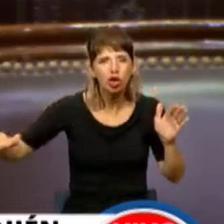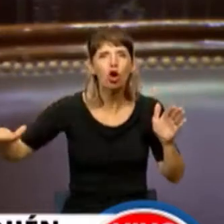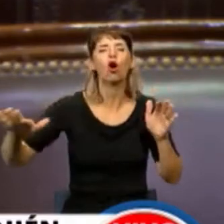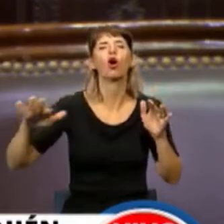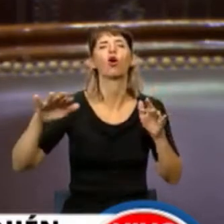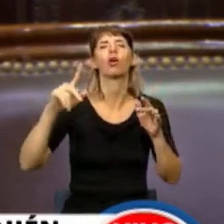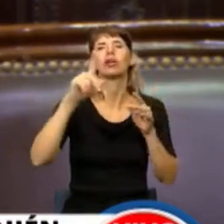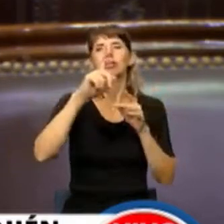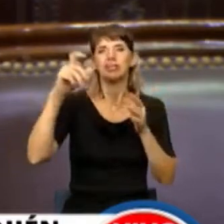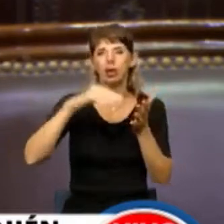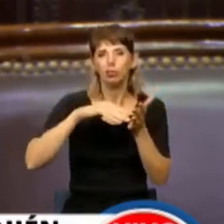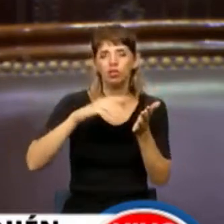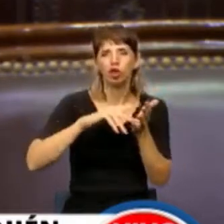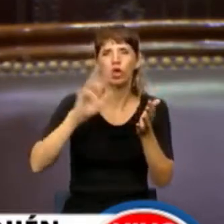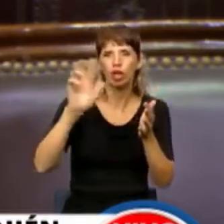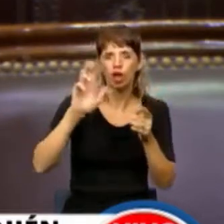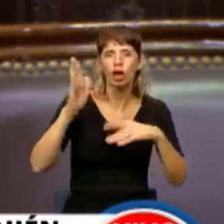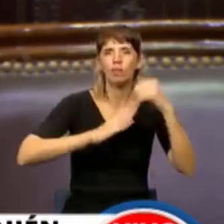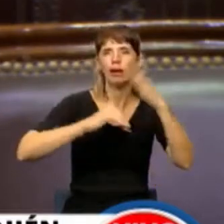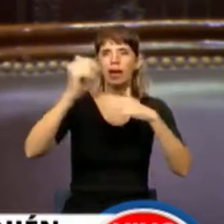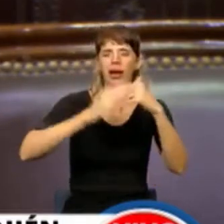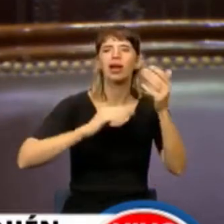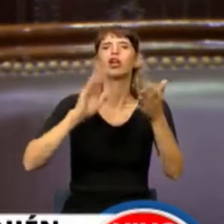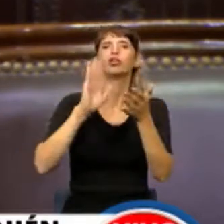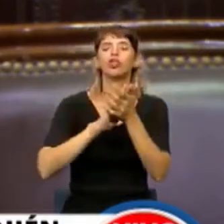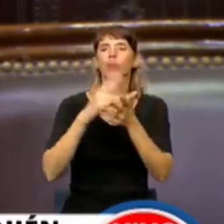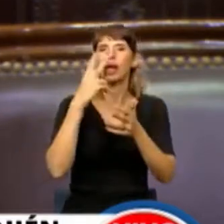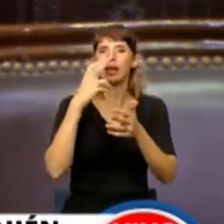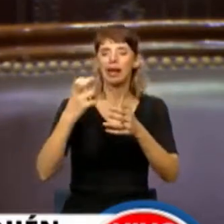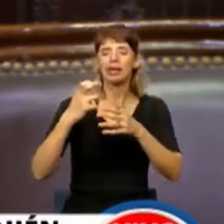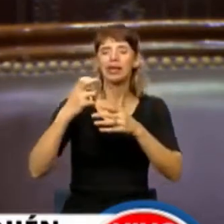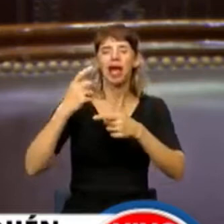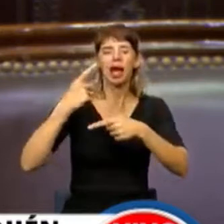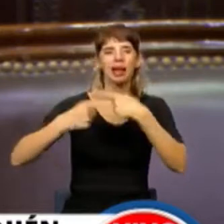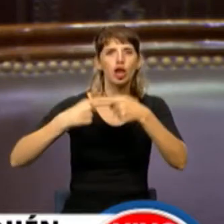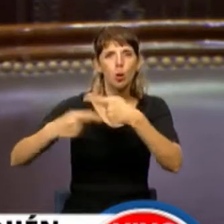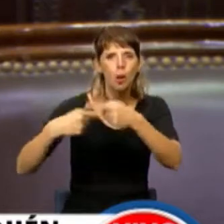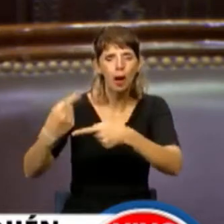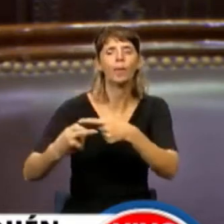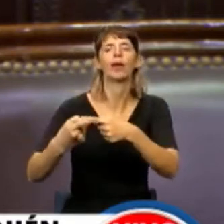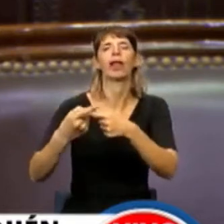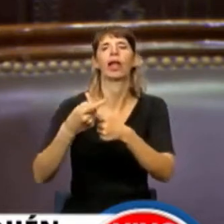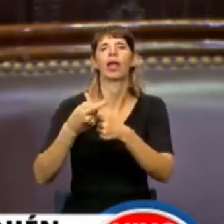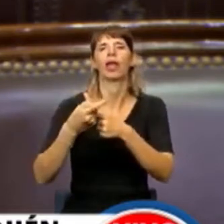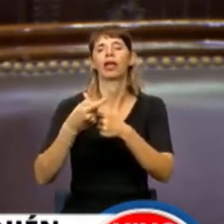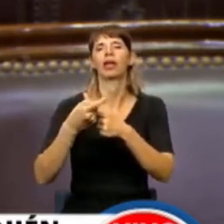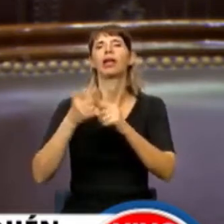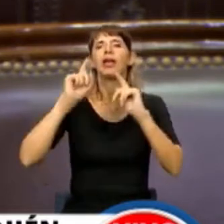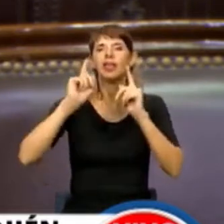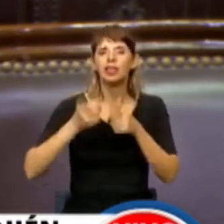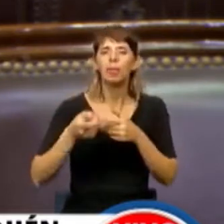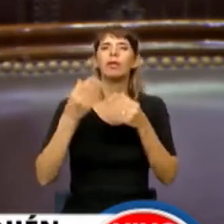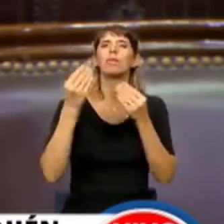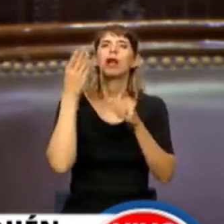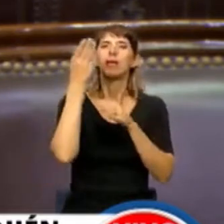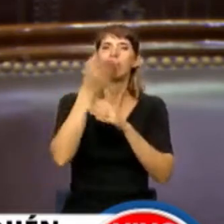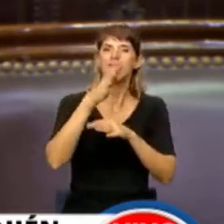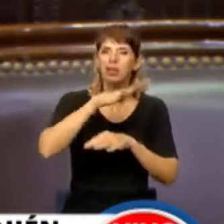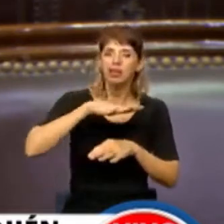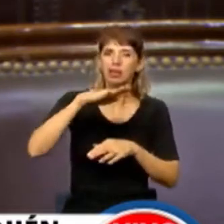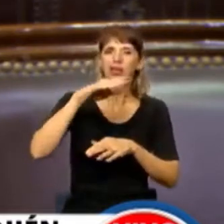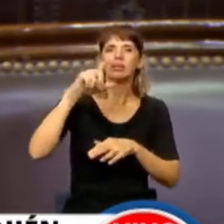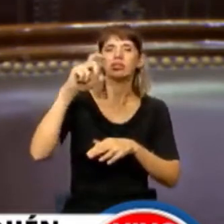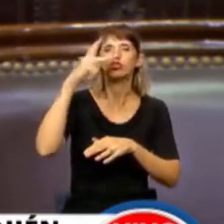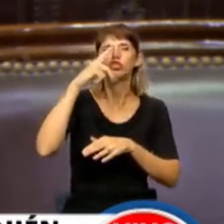dólares, la infraestructura de energía renovable por 200 millones de dólares, el aval también por Chigüidos por